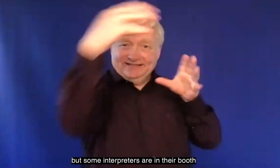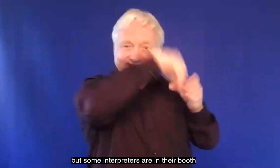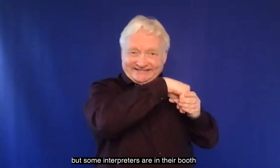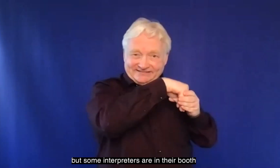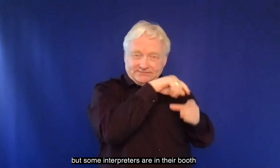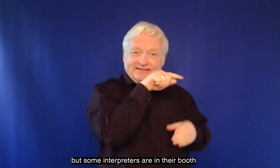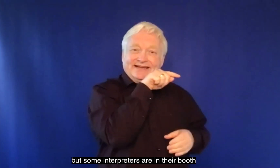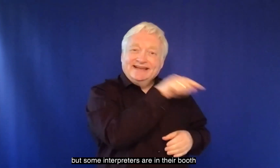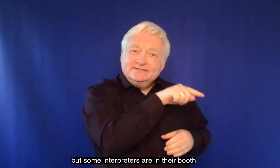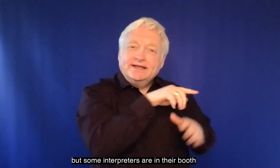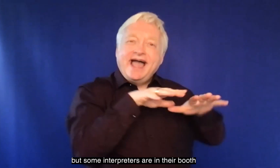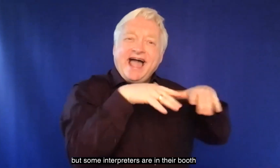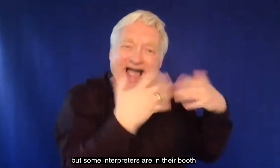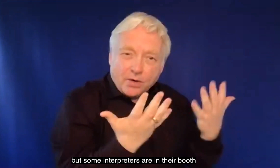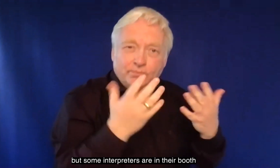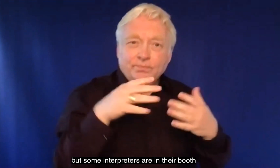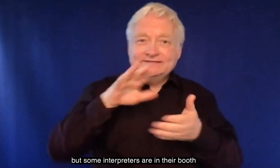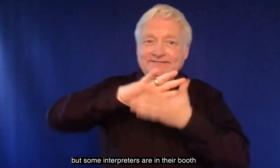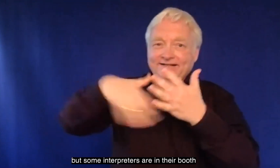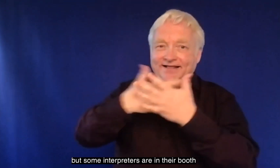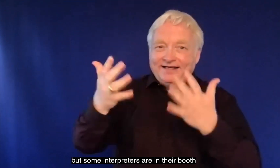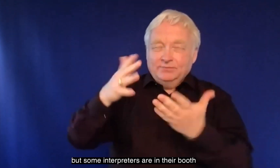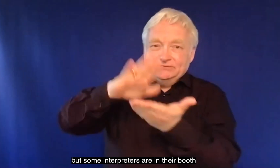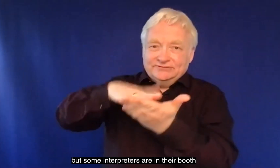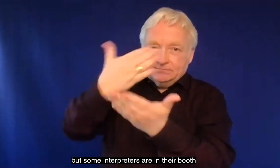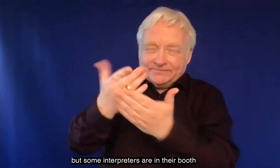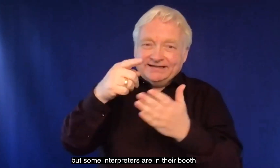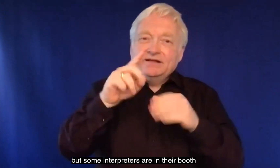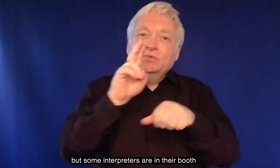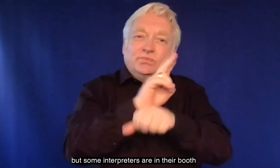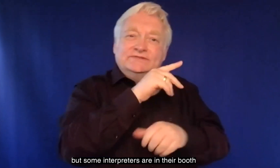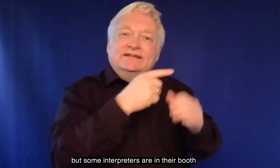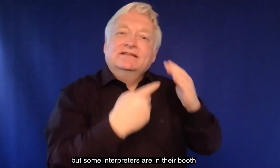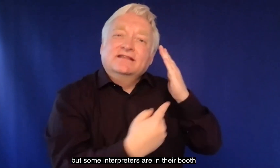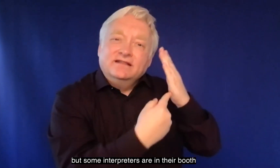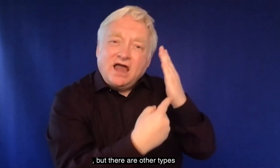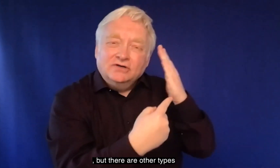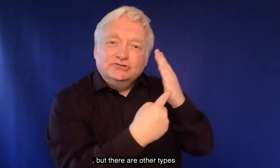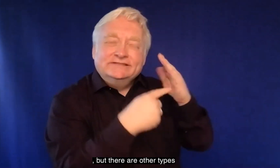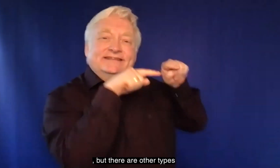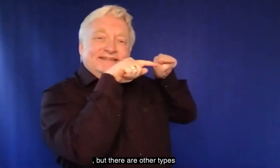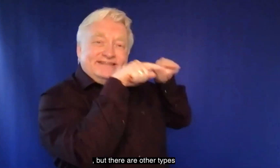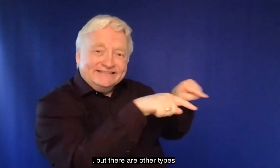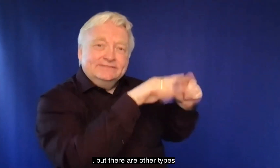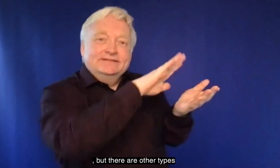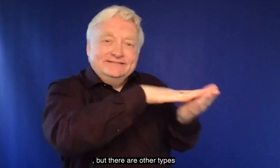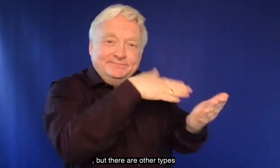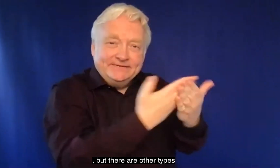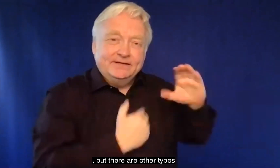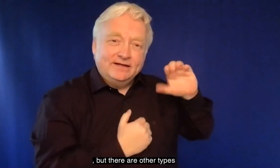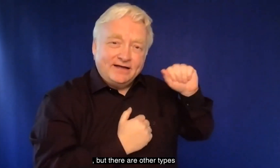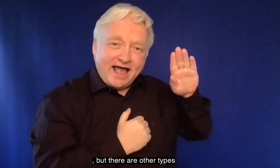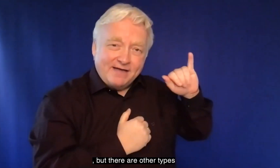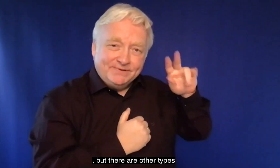hay interpretación que es personalizada. Hay una intérprete que está con una persona sorda en concreto y está interpretando para esa